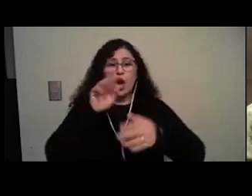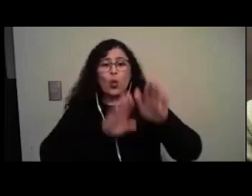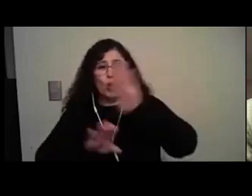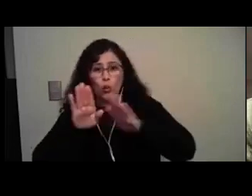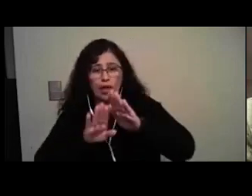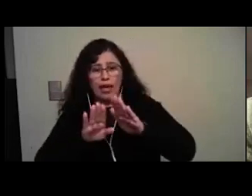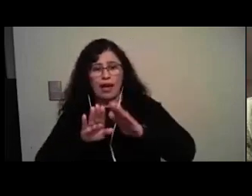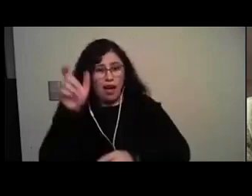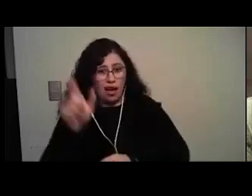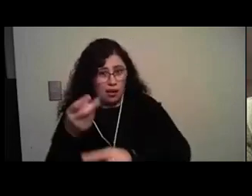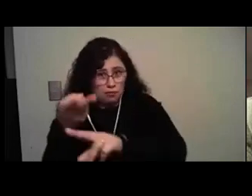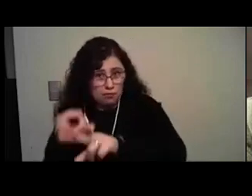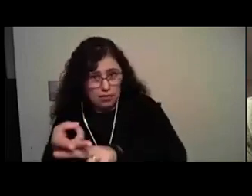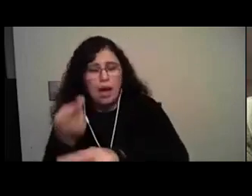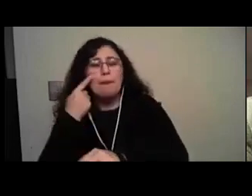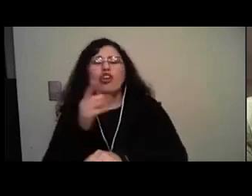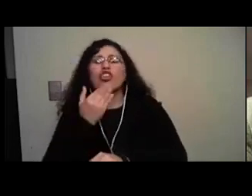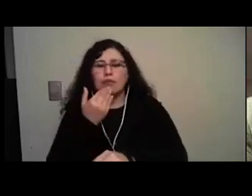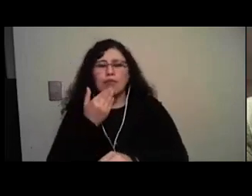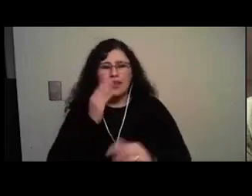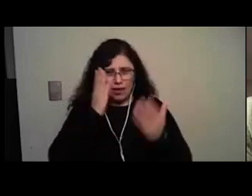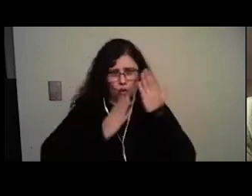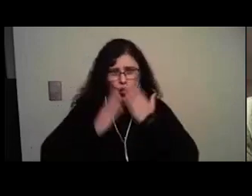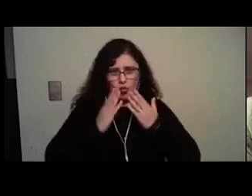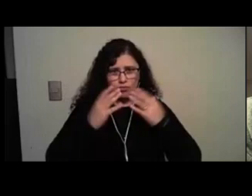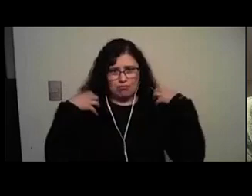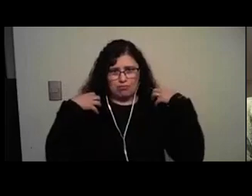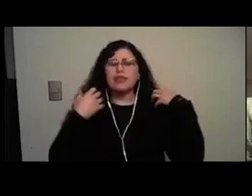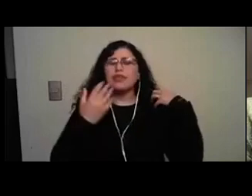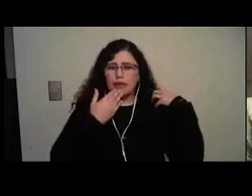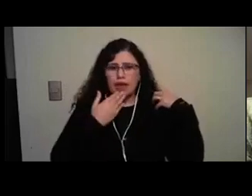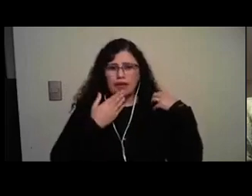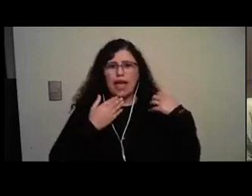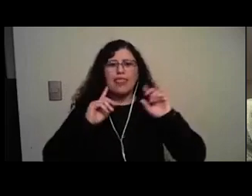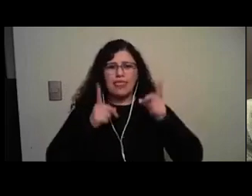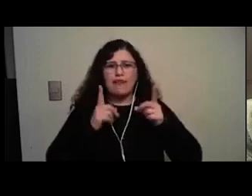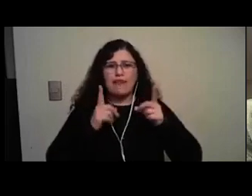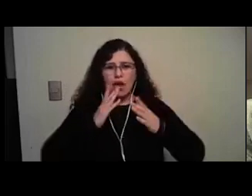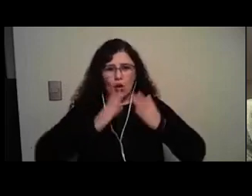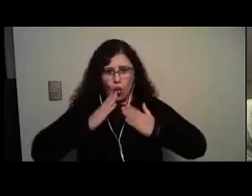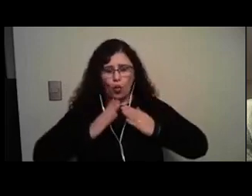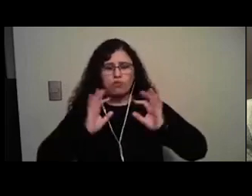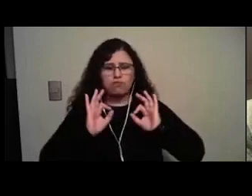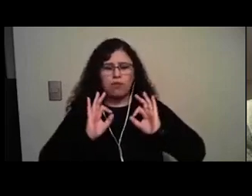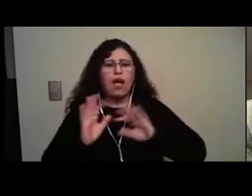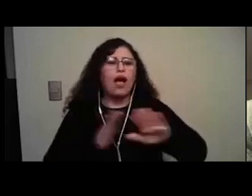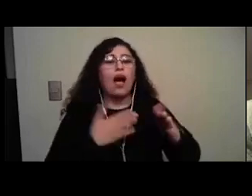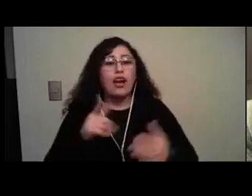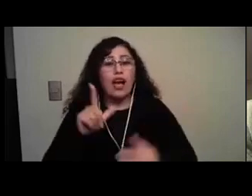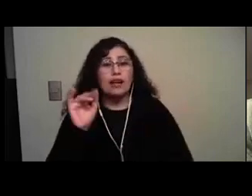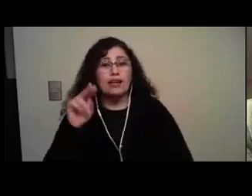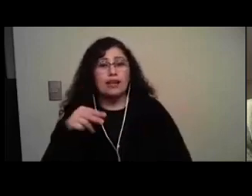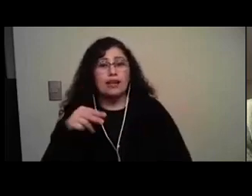ambos. Y lo que me queda, voy a compartir con ustedes un link, ya yo creo que en el transcurso del